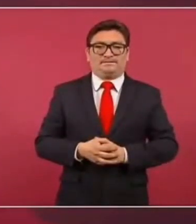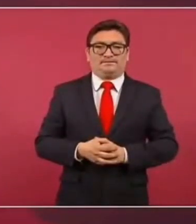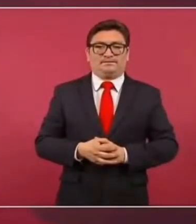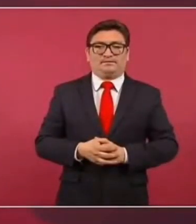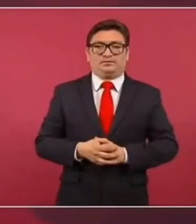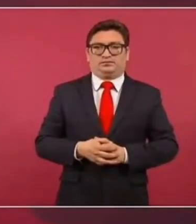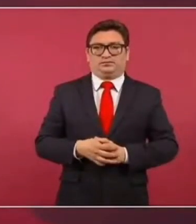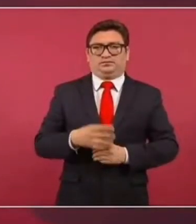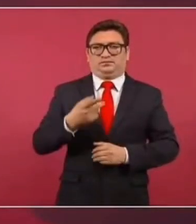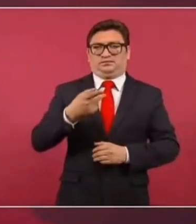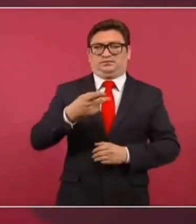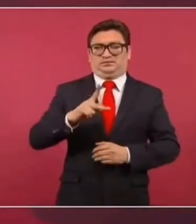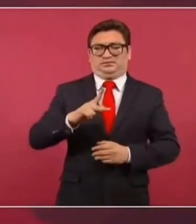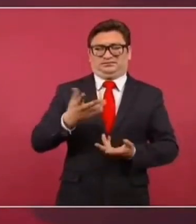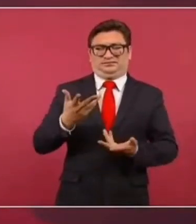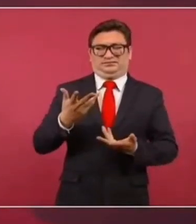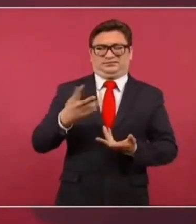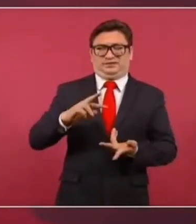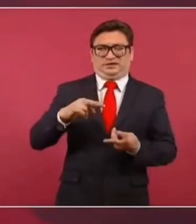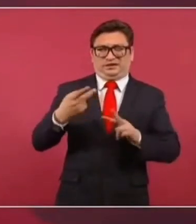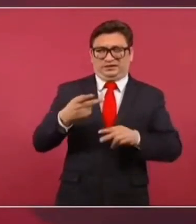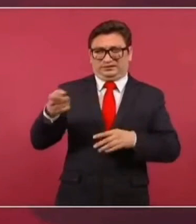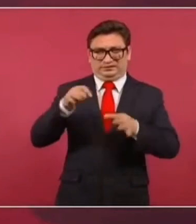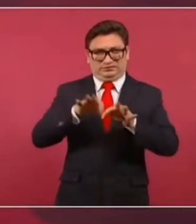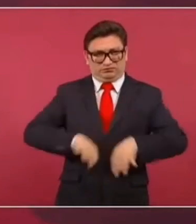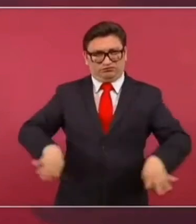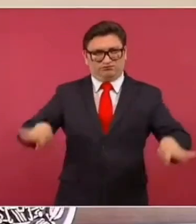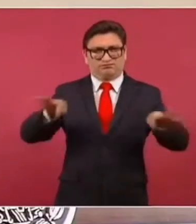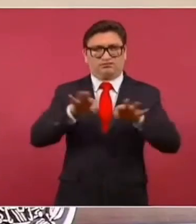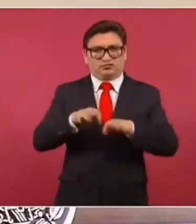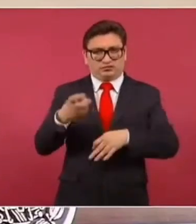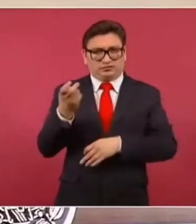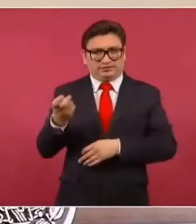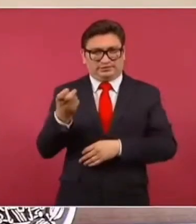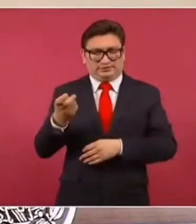son la meca, ¿no?, de esos estados,